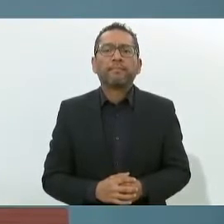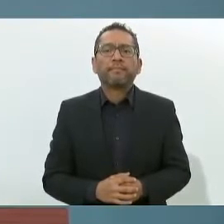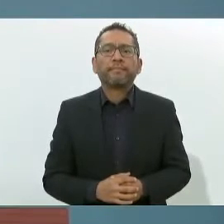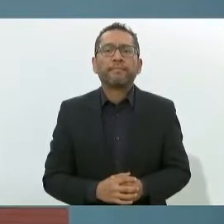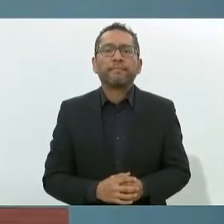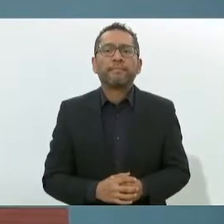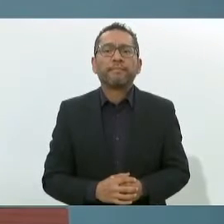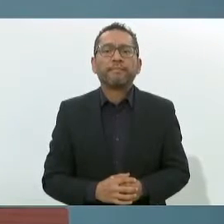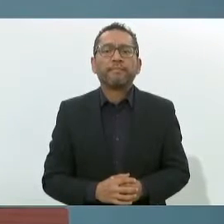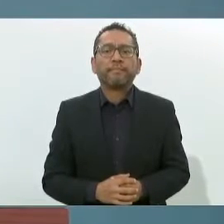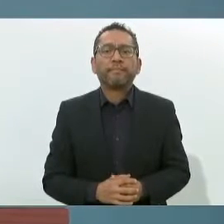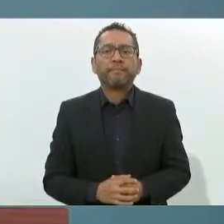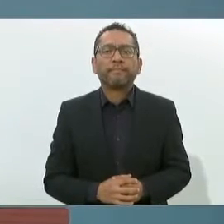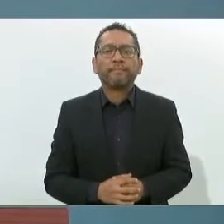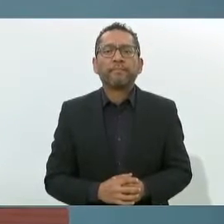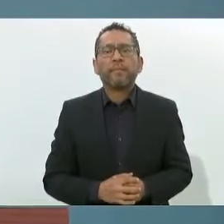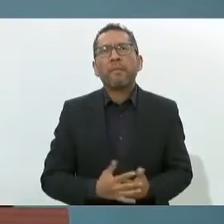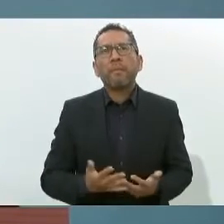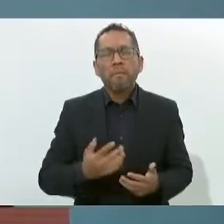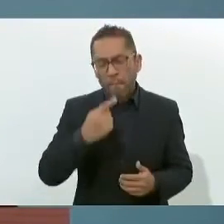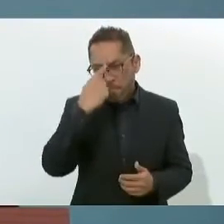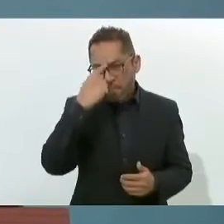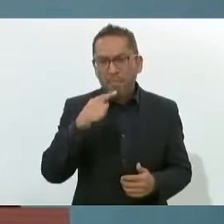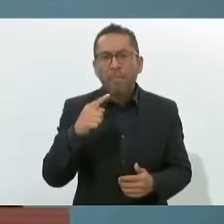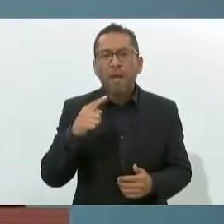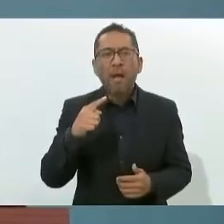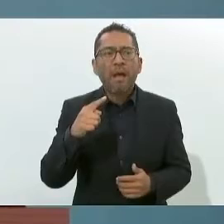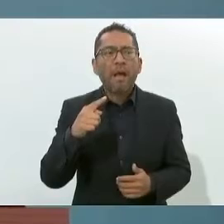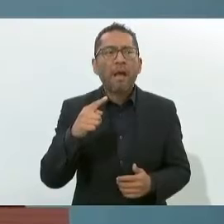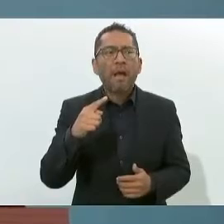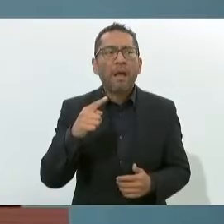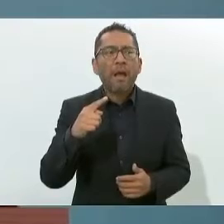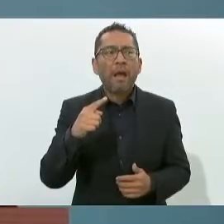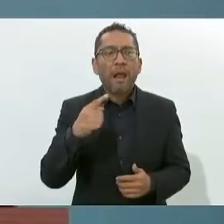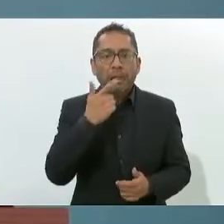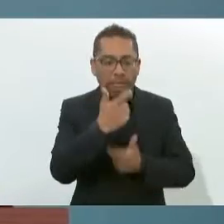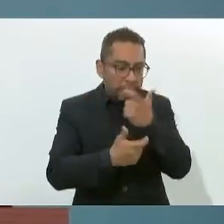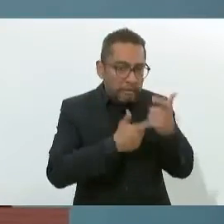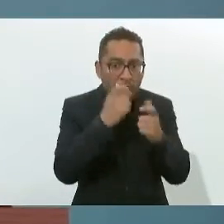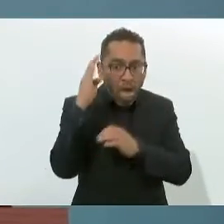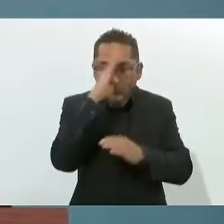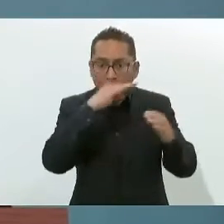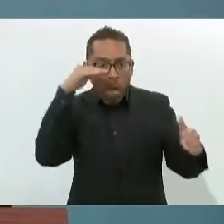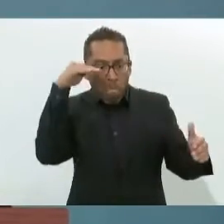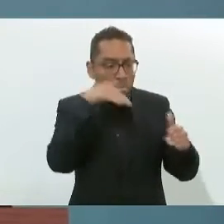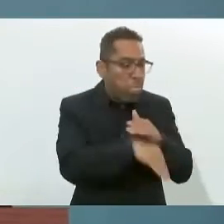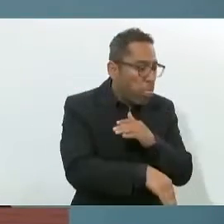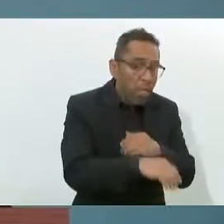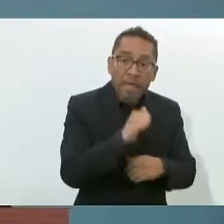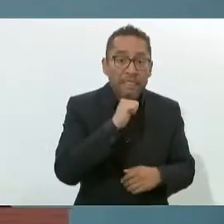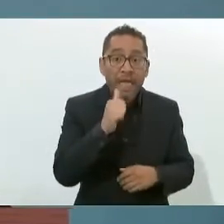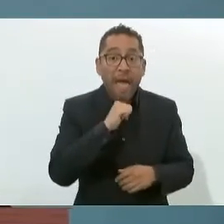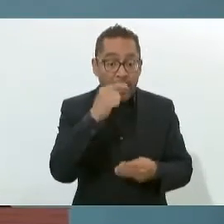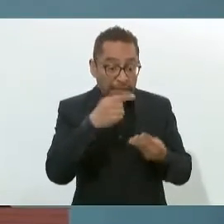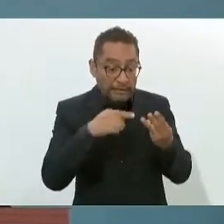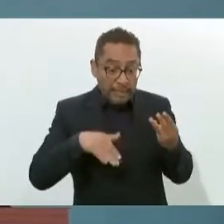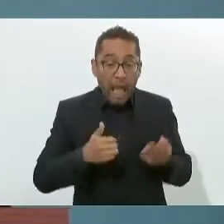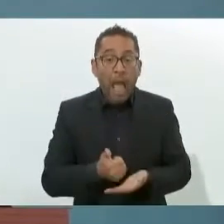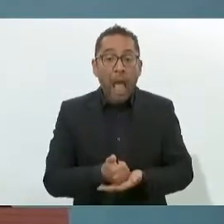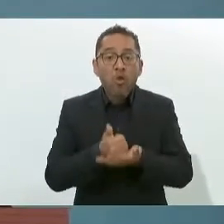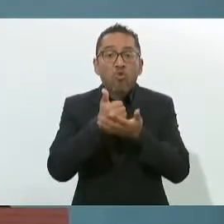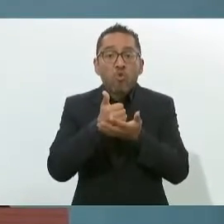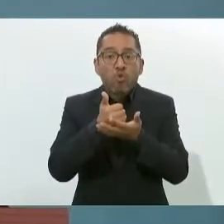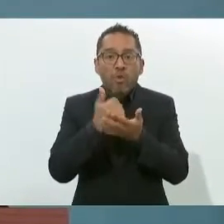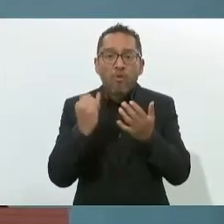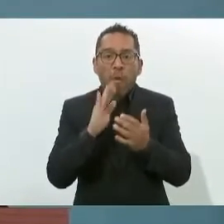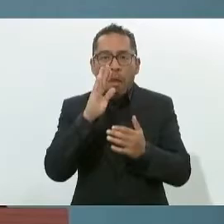repito, tan abruptamente la economía, y ya empezamos,